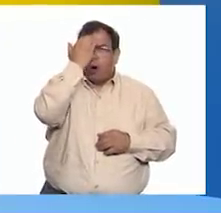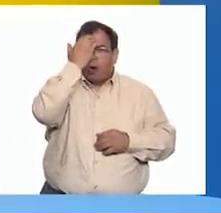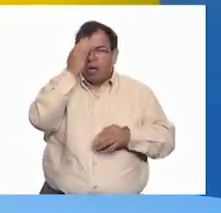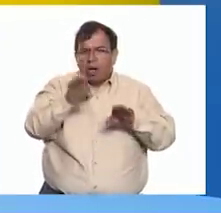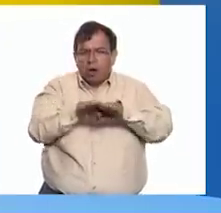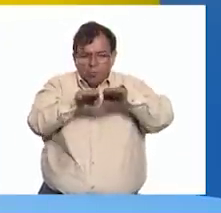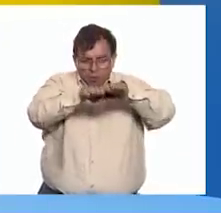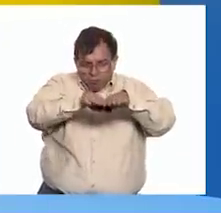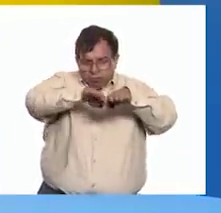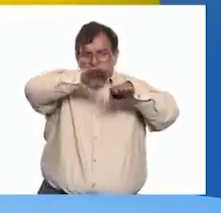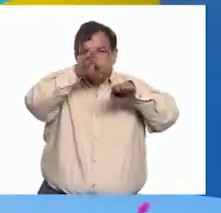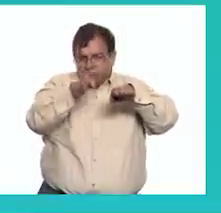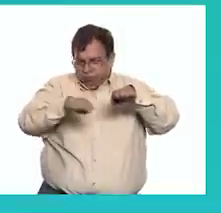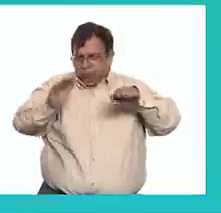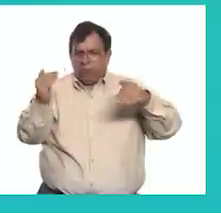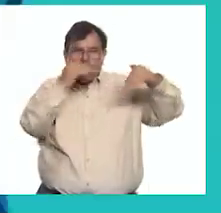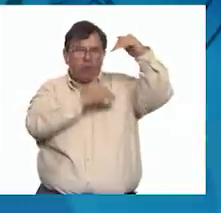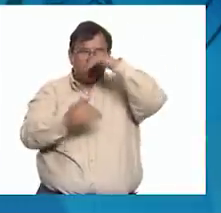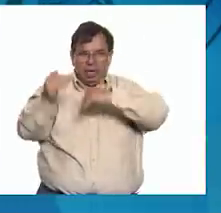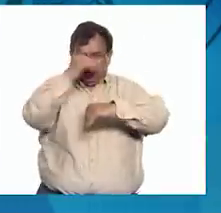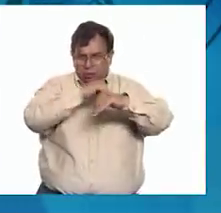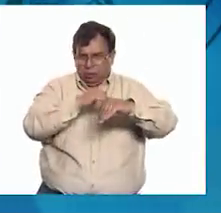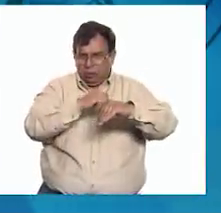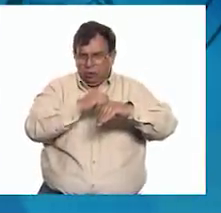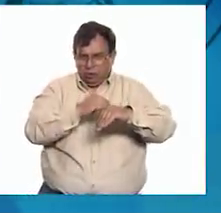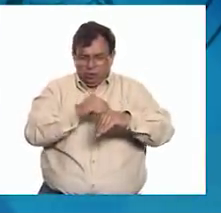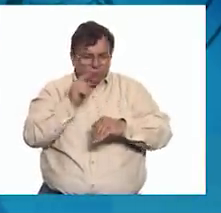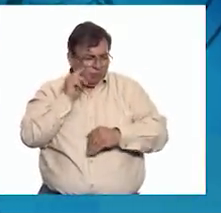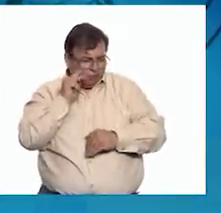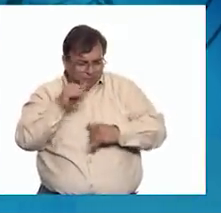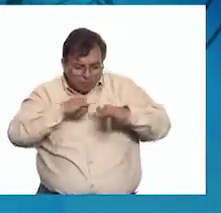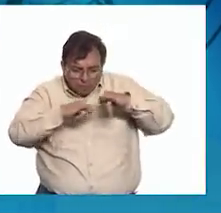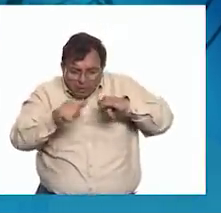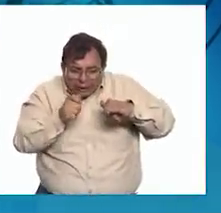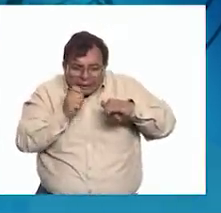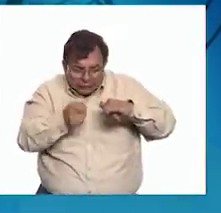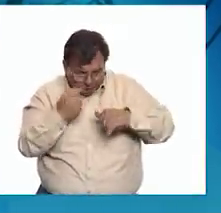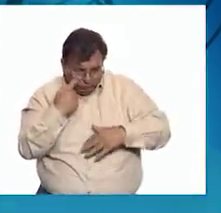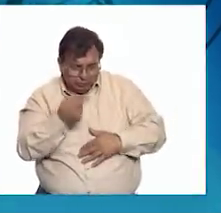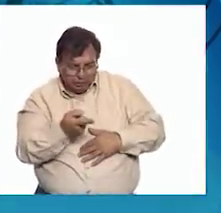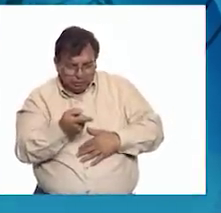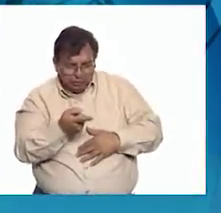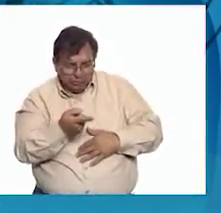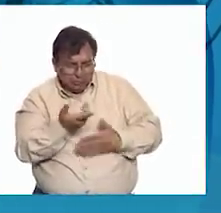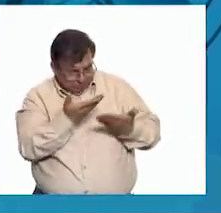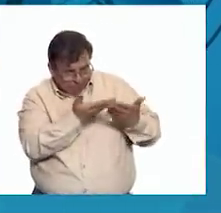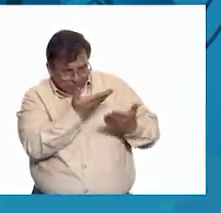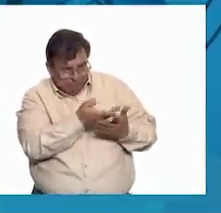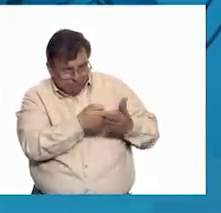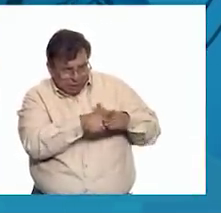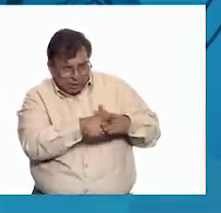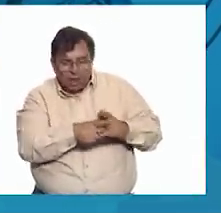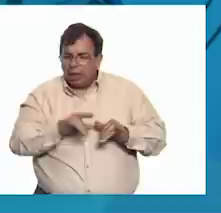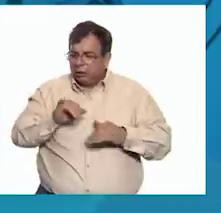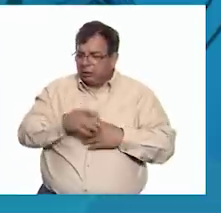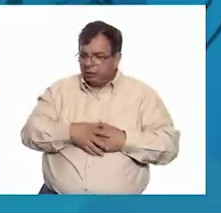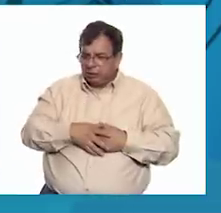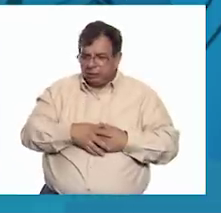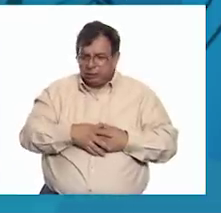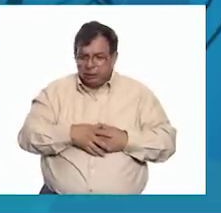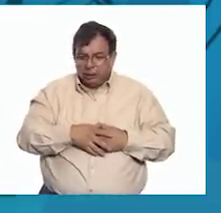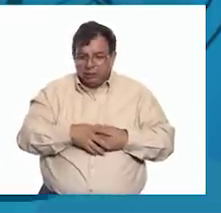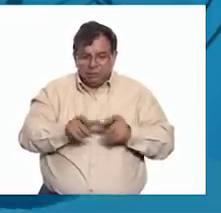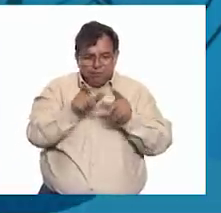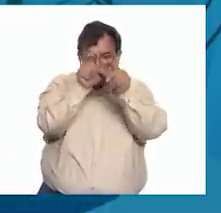relieve que hay en la región. ¿Quieres empezar a interpretar el mapa de relieve, Larisa? Sí, claro que sí. En la península de